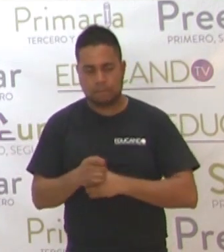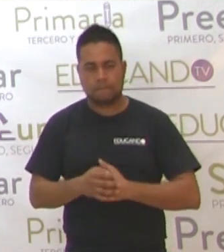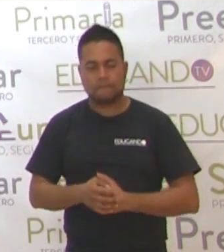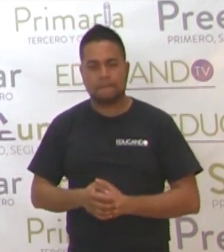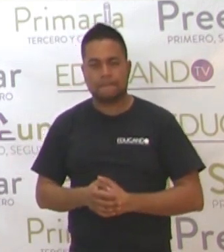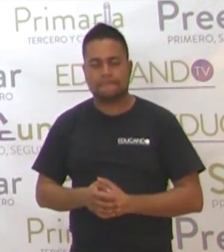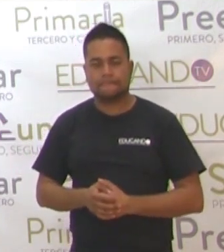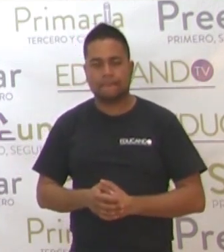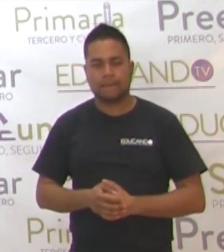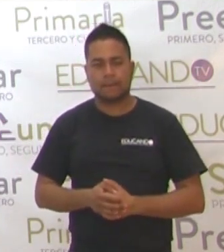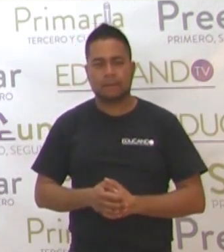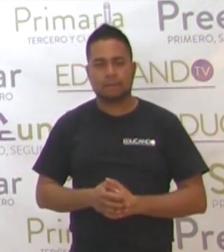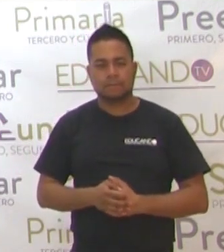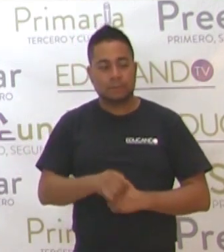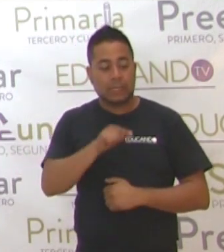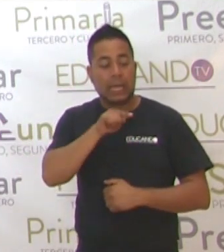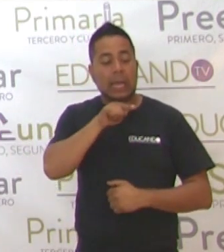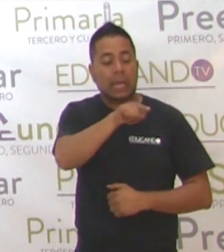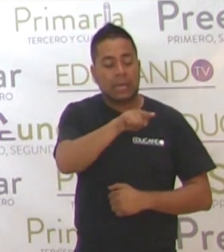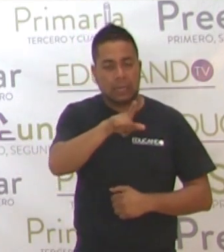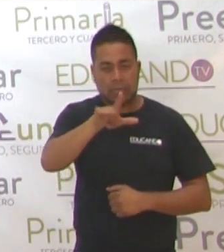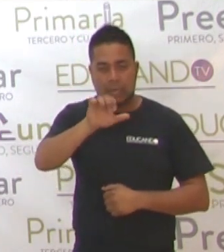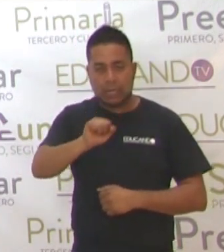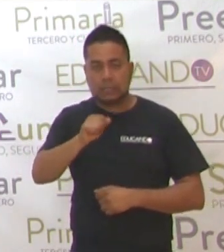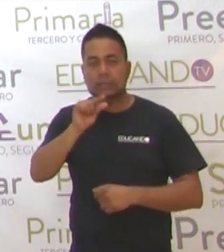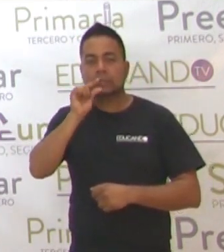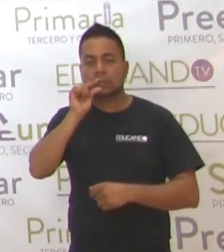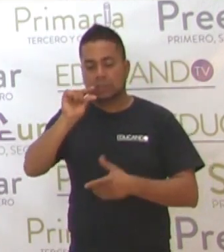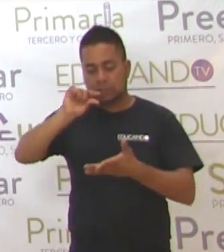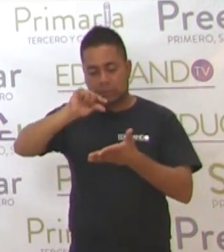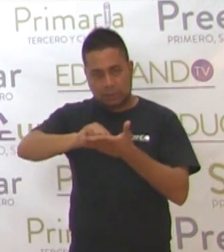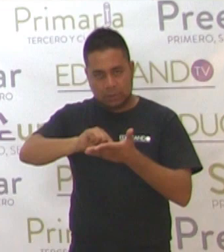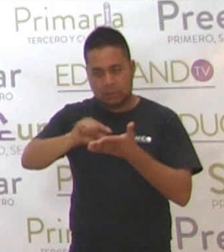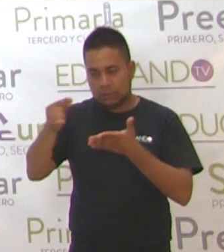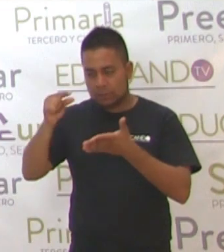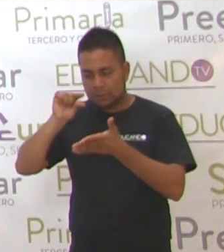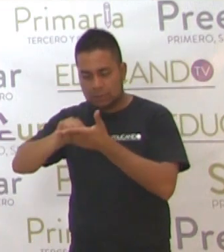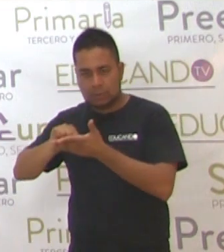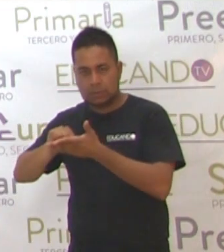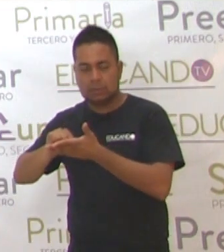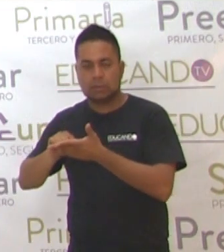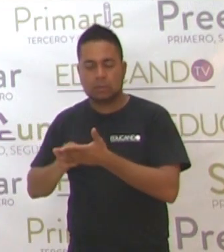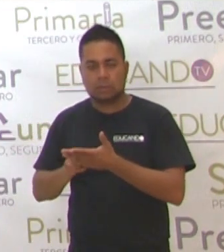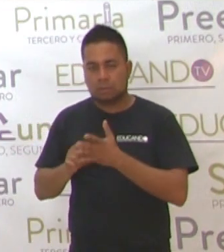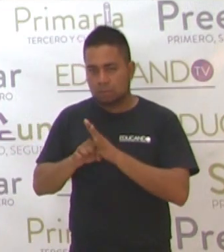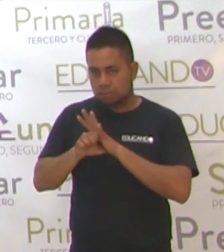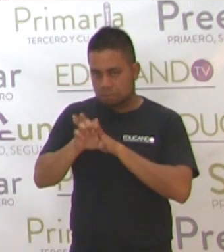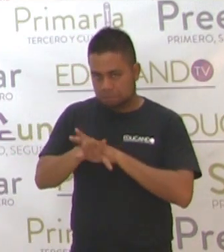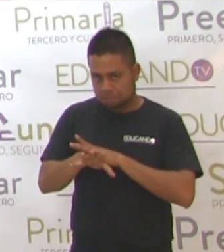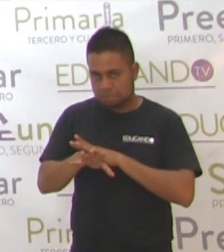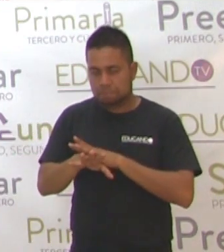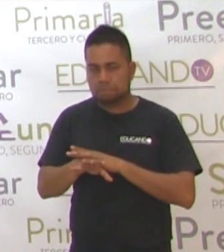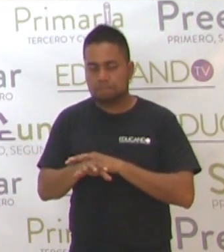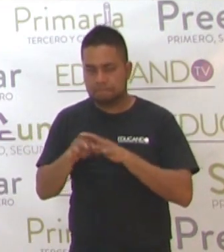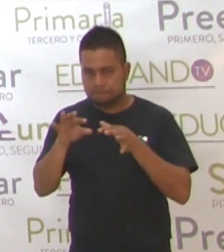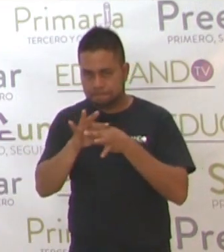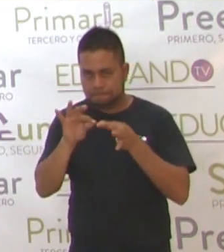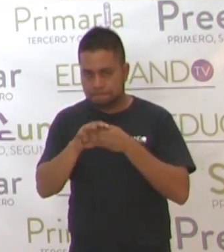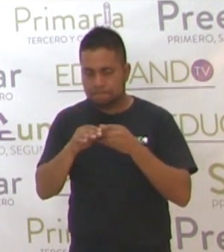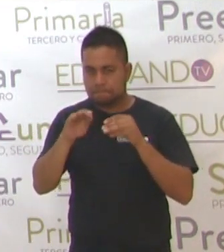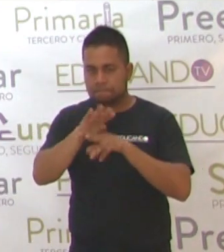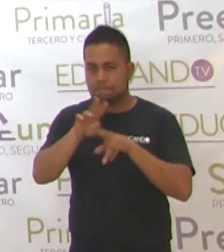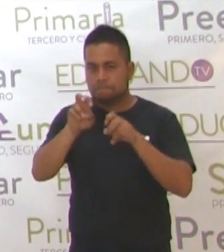ah y las estampillas bien si hacemos la referencia de ahí